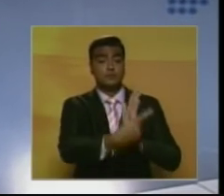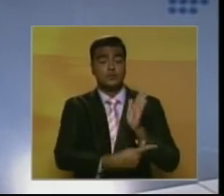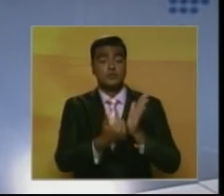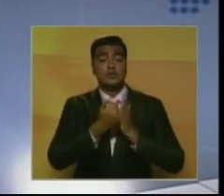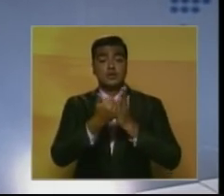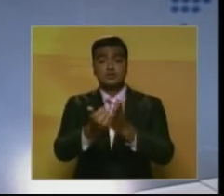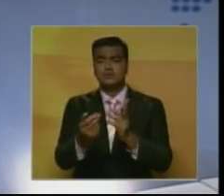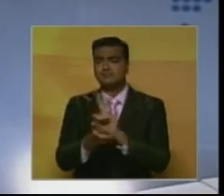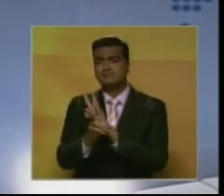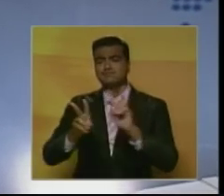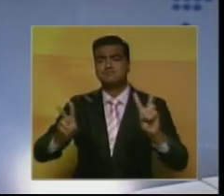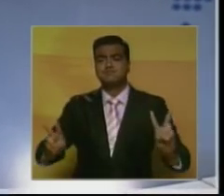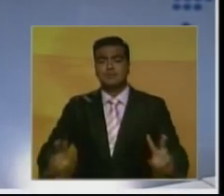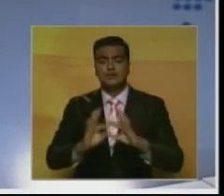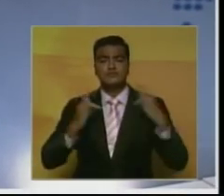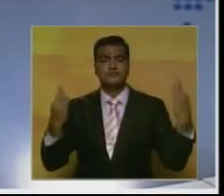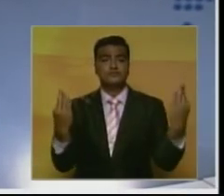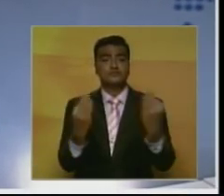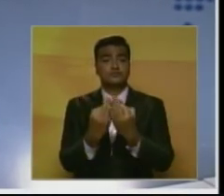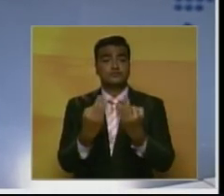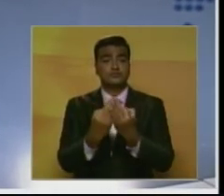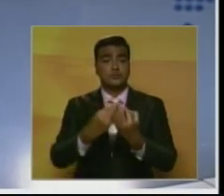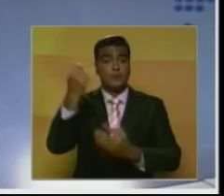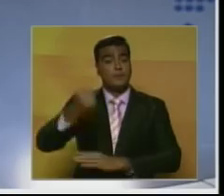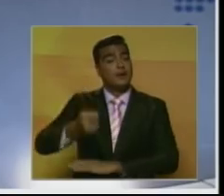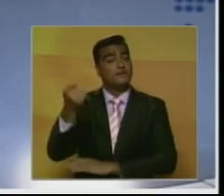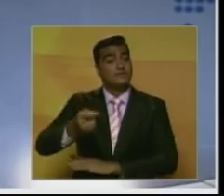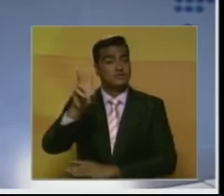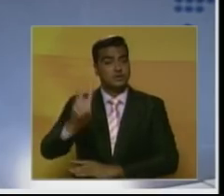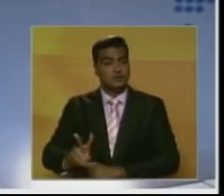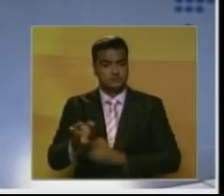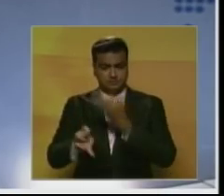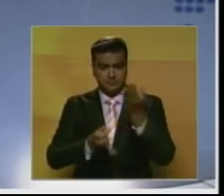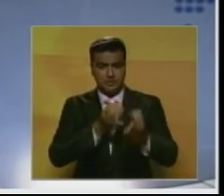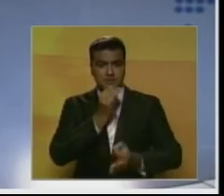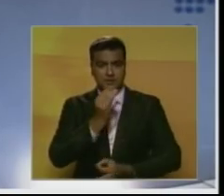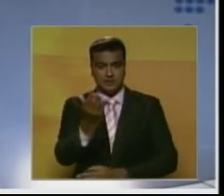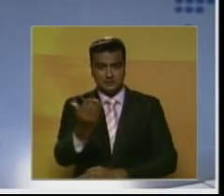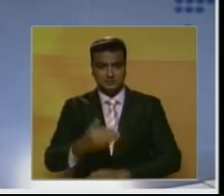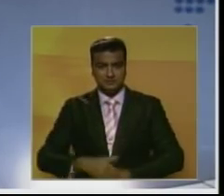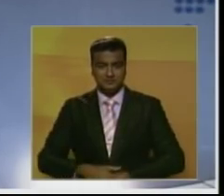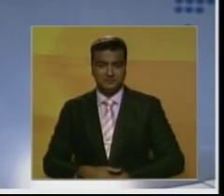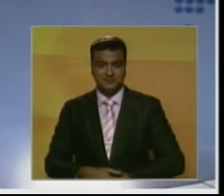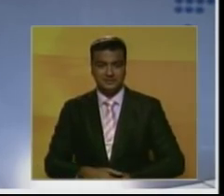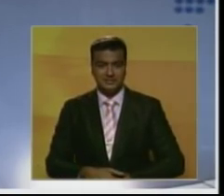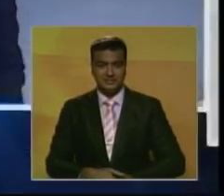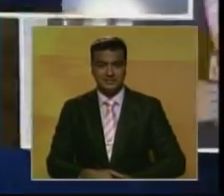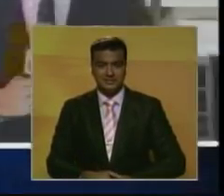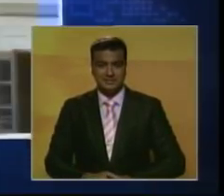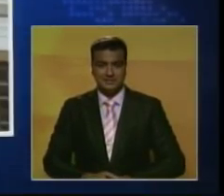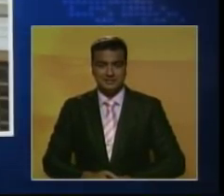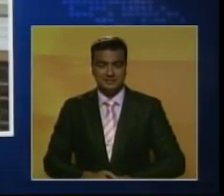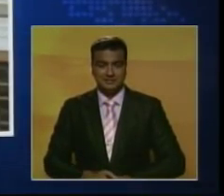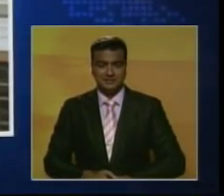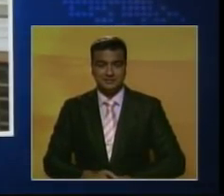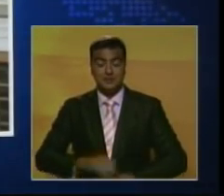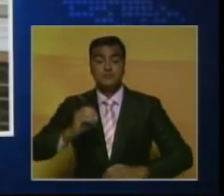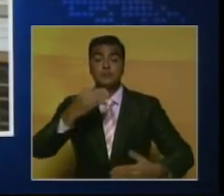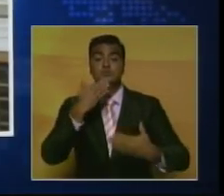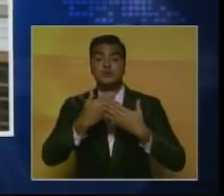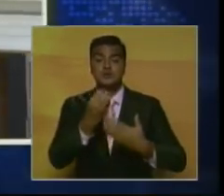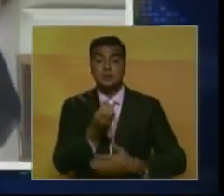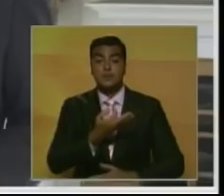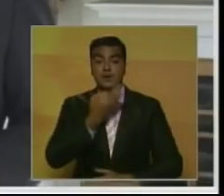amnistía y reconciliación del Foro Penal Venezolano. Manuel Covela nos amplía. Adelante, Manuel, te escuchamos. Sí, así es, gracias. Buenas